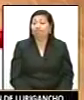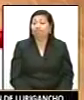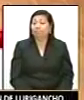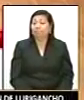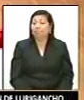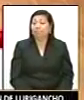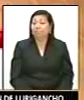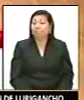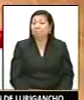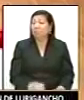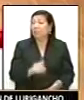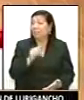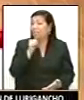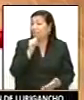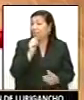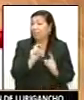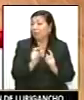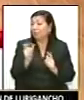no habiendo quórum,